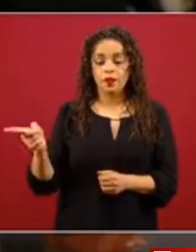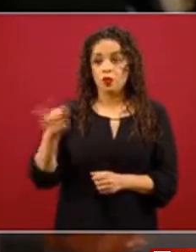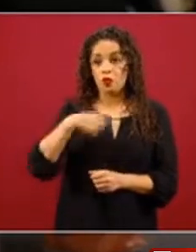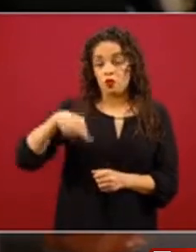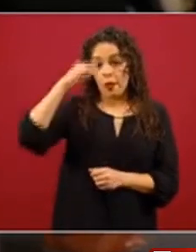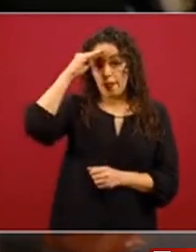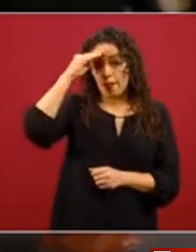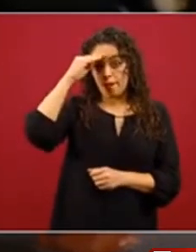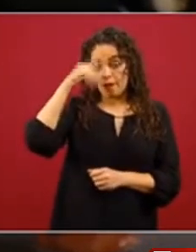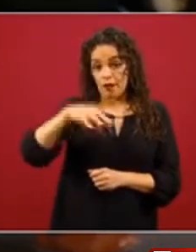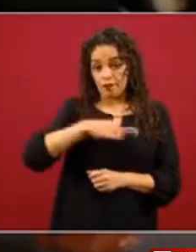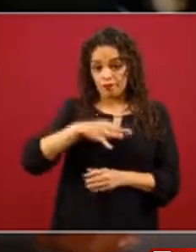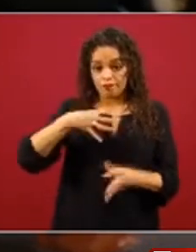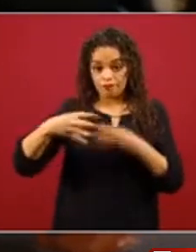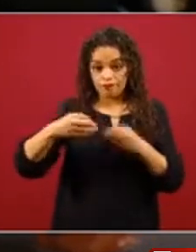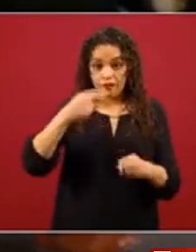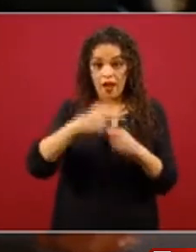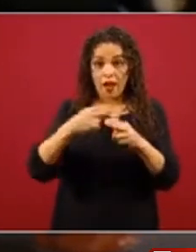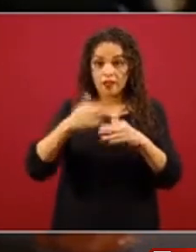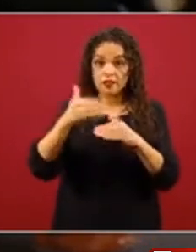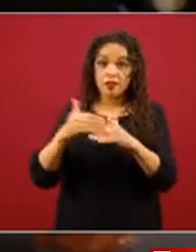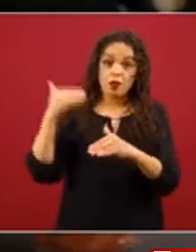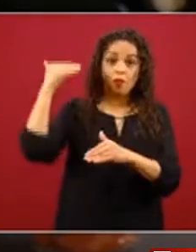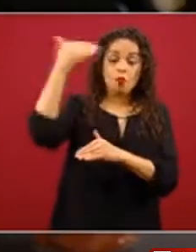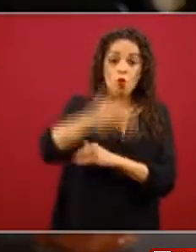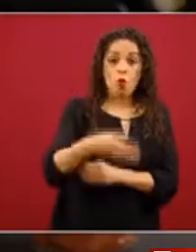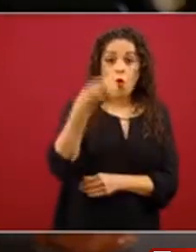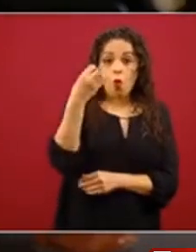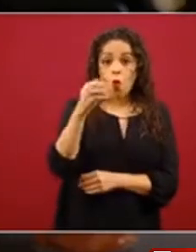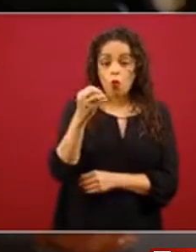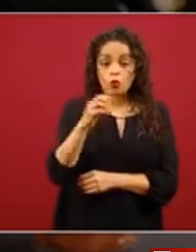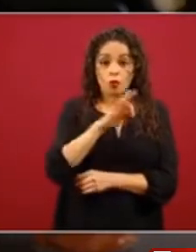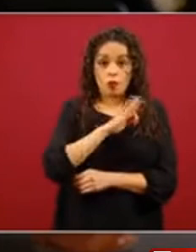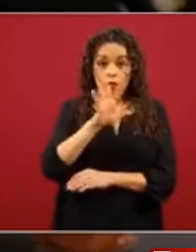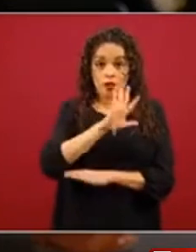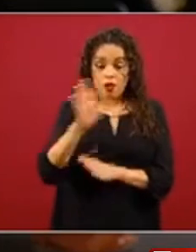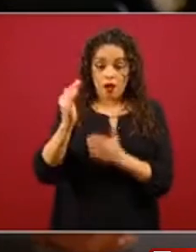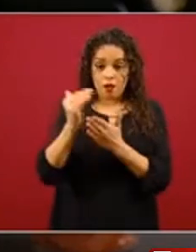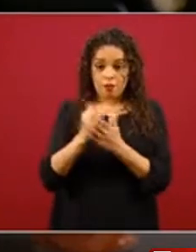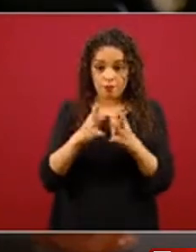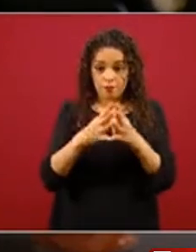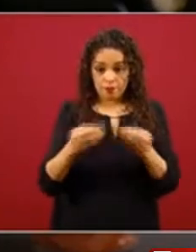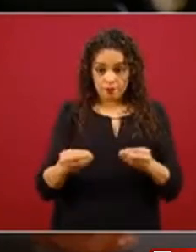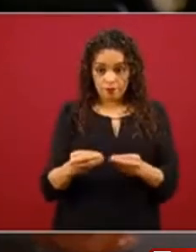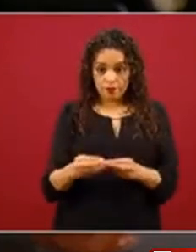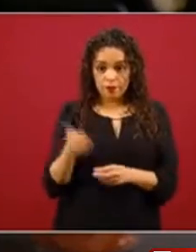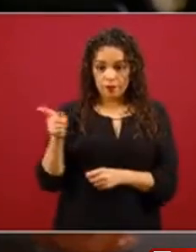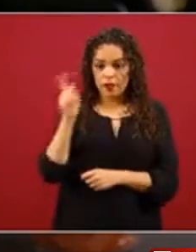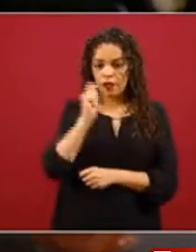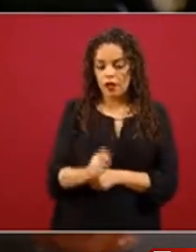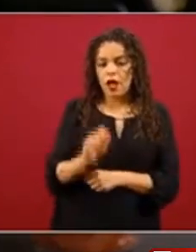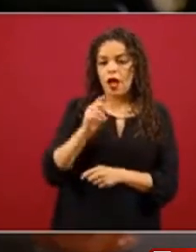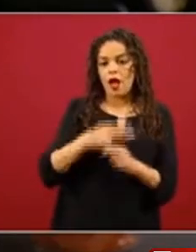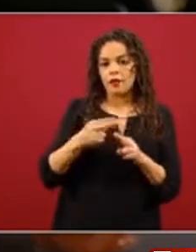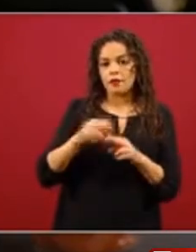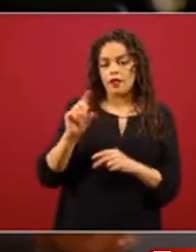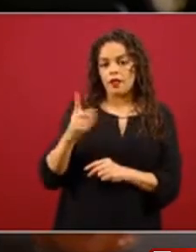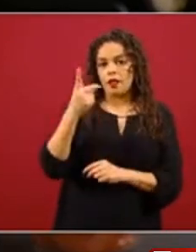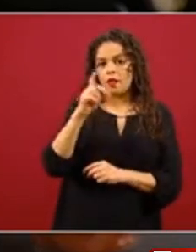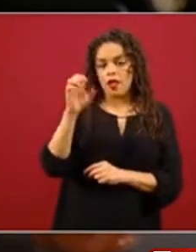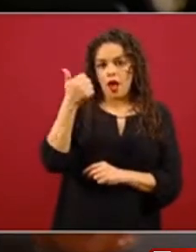ese convenio con las aseguradoras es vigente hasta el 31 de agosto. ¿No han pensado en extenderlo?